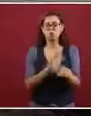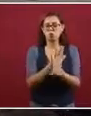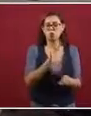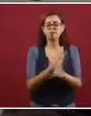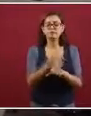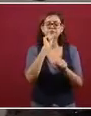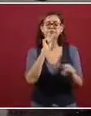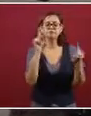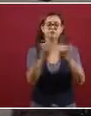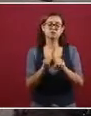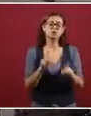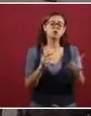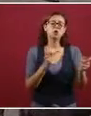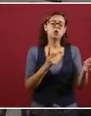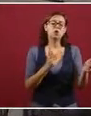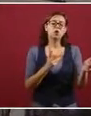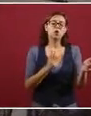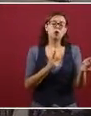de Reconstrucción.